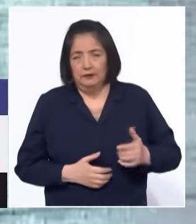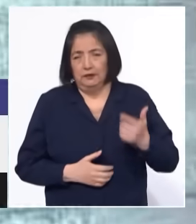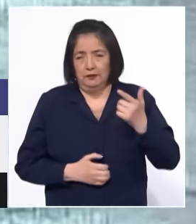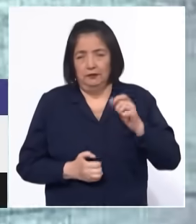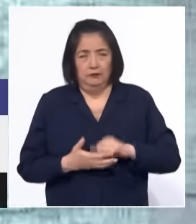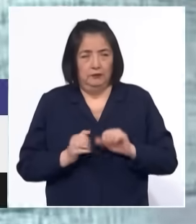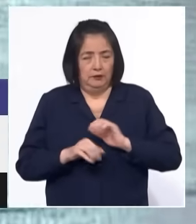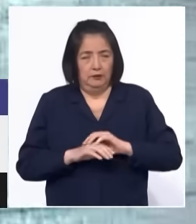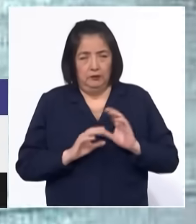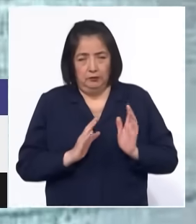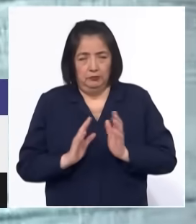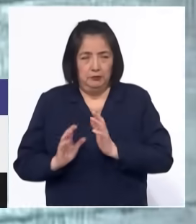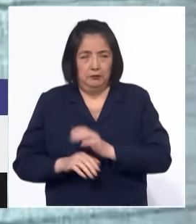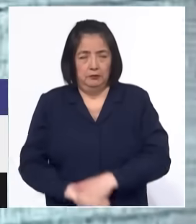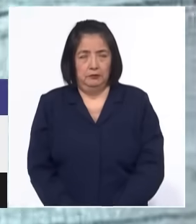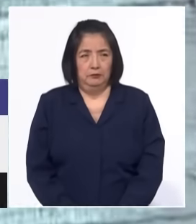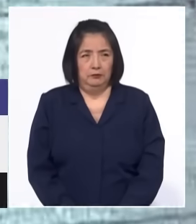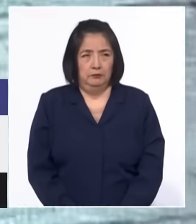organizada.